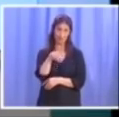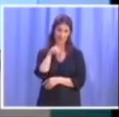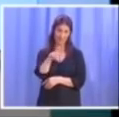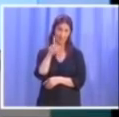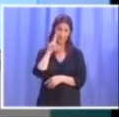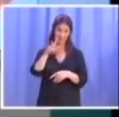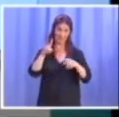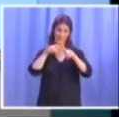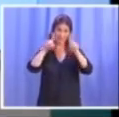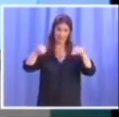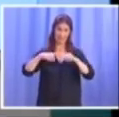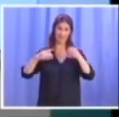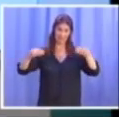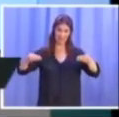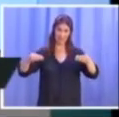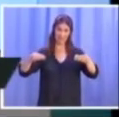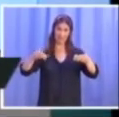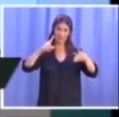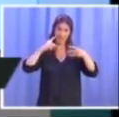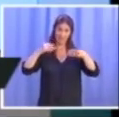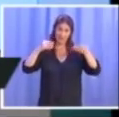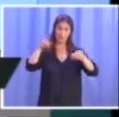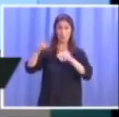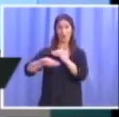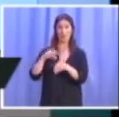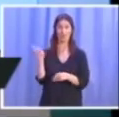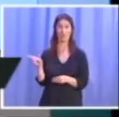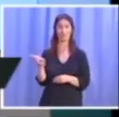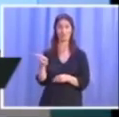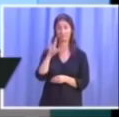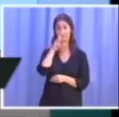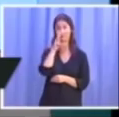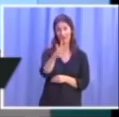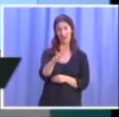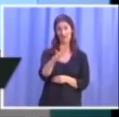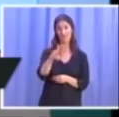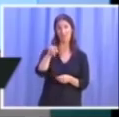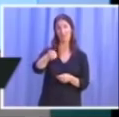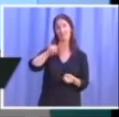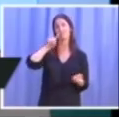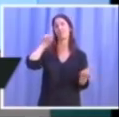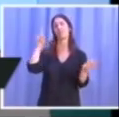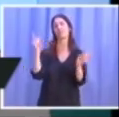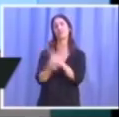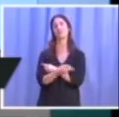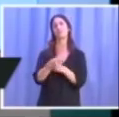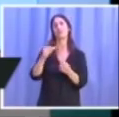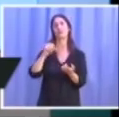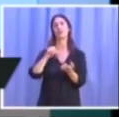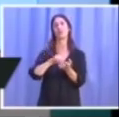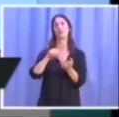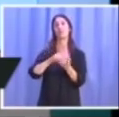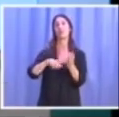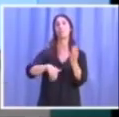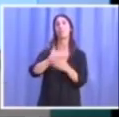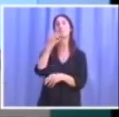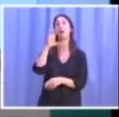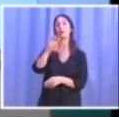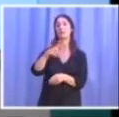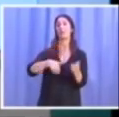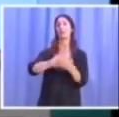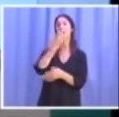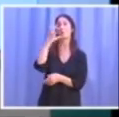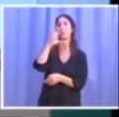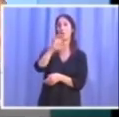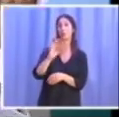los granadinos en este momento es lo que usted ha hecho. En tres años convertir Granada, Diario El País. No, esto es lo que dice el Diario El